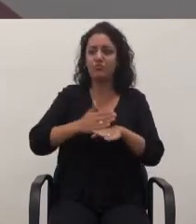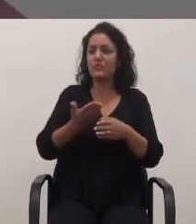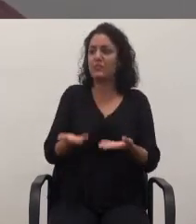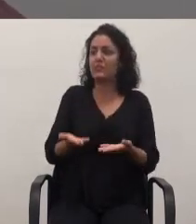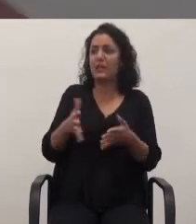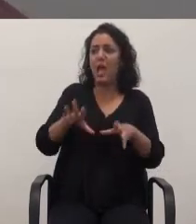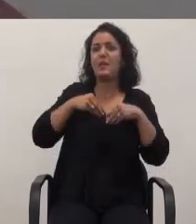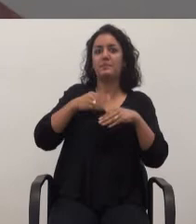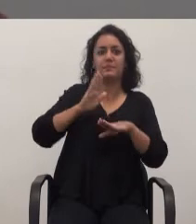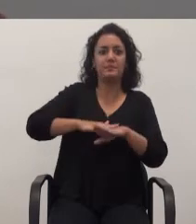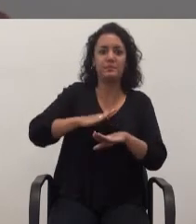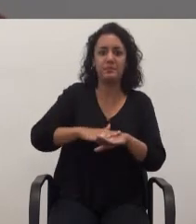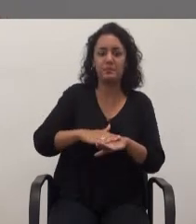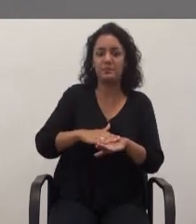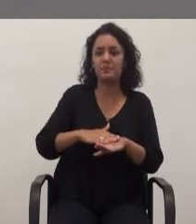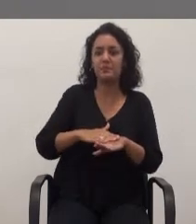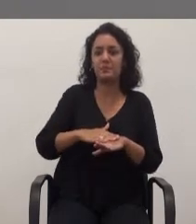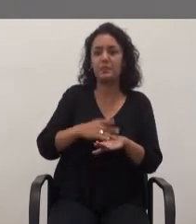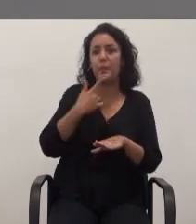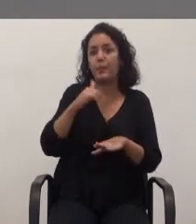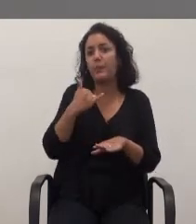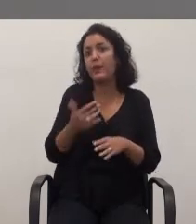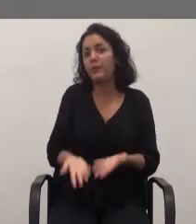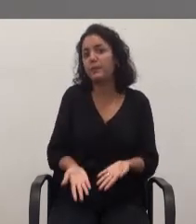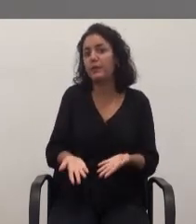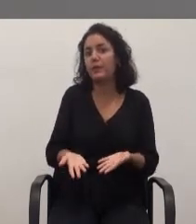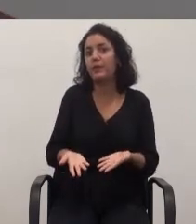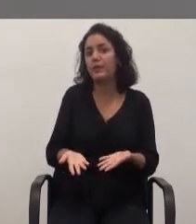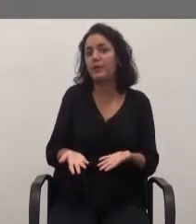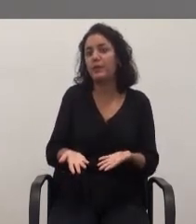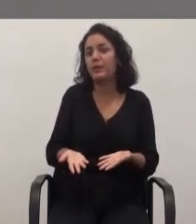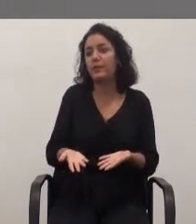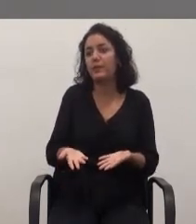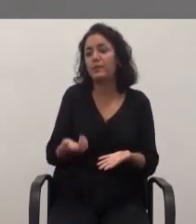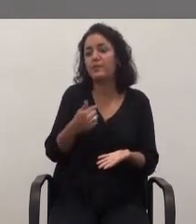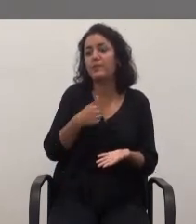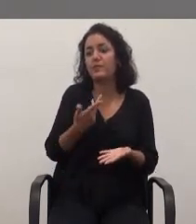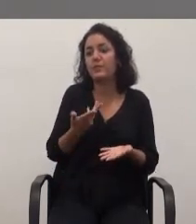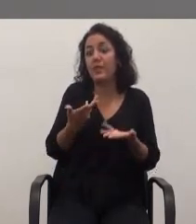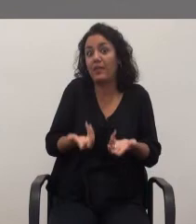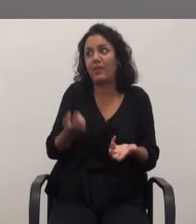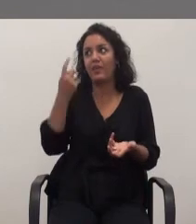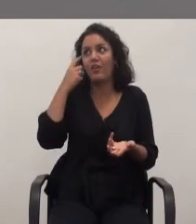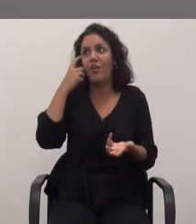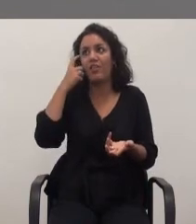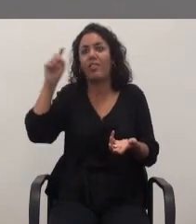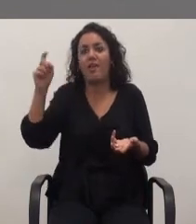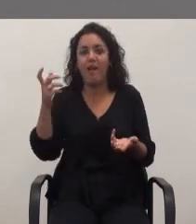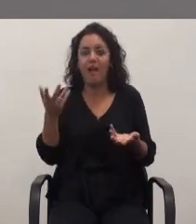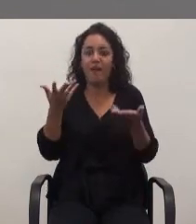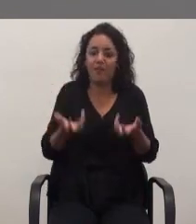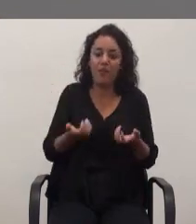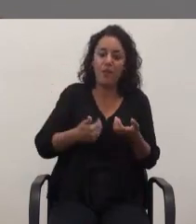responsabilidades que, por ejemplo, en este momento hace que tenga sentido que yo exponga algunas ideas de lo que puede llegar a pasar durante este